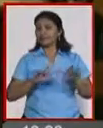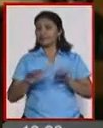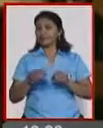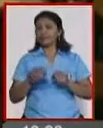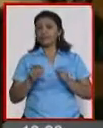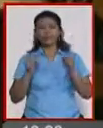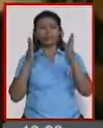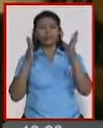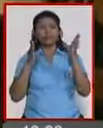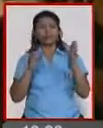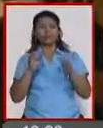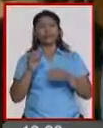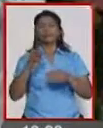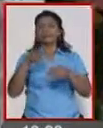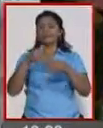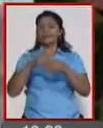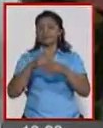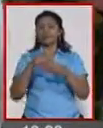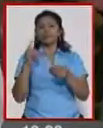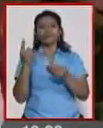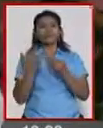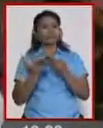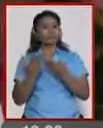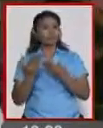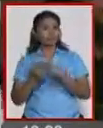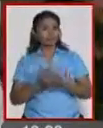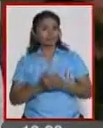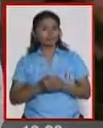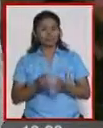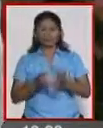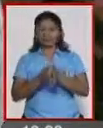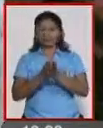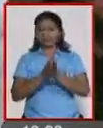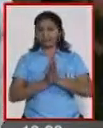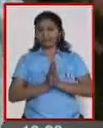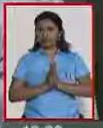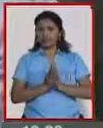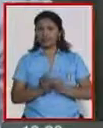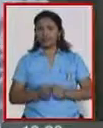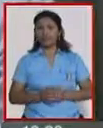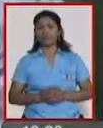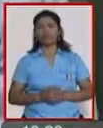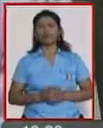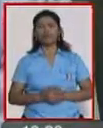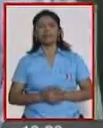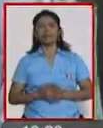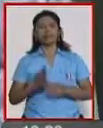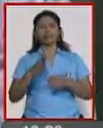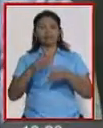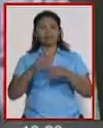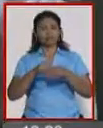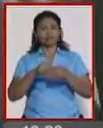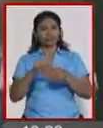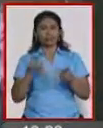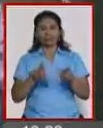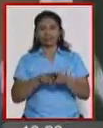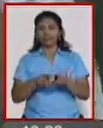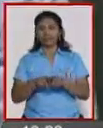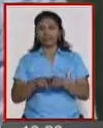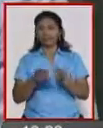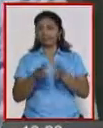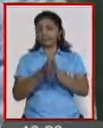estamos prestos como órgano electoral, simplemente tienen que solicitar al Tribunal Supremo Electoral hacer